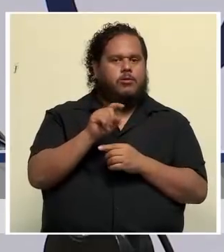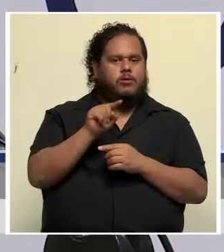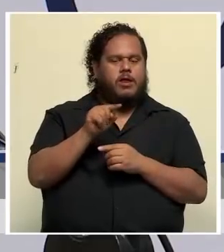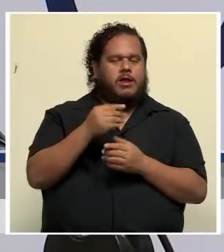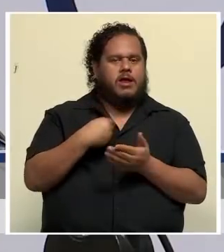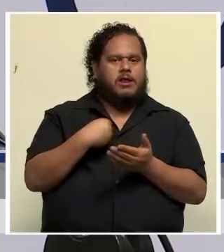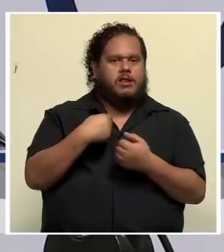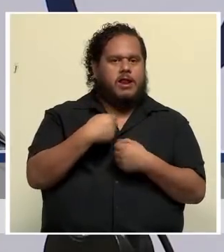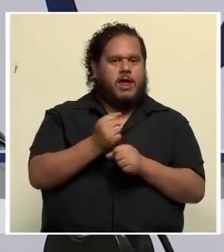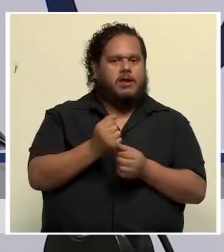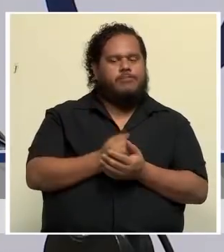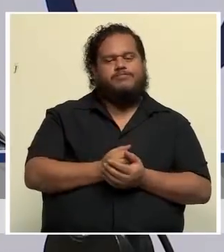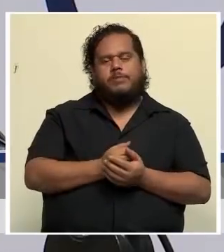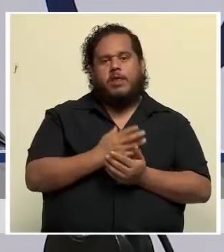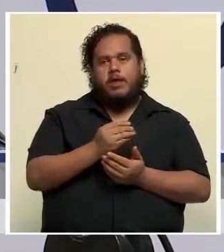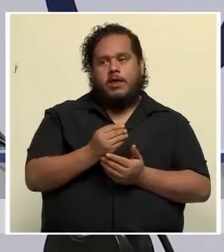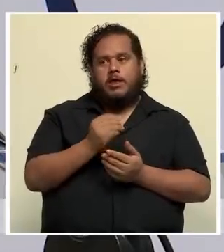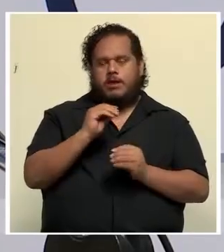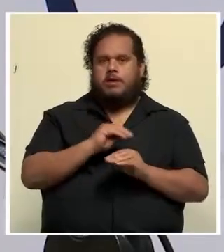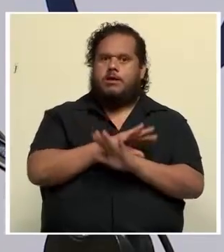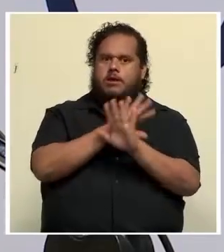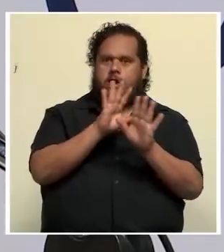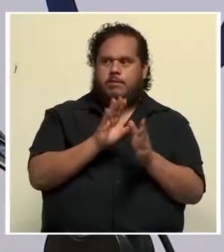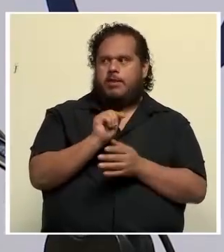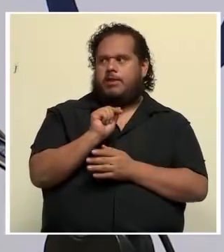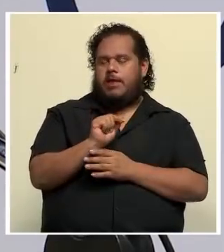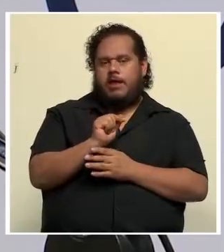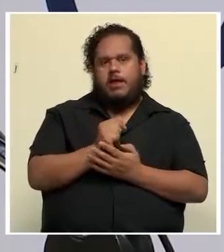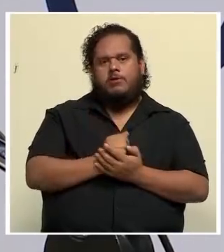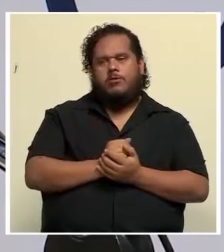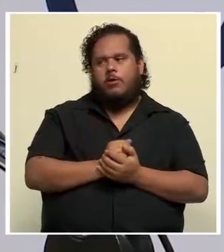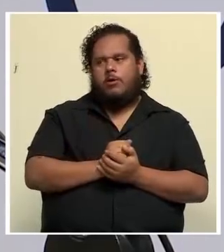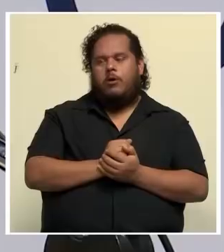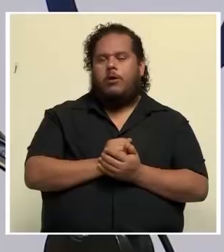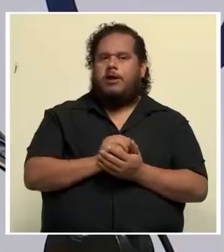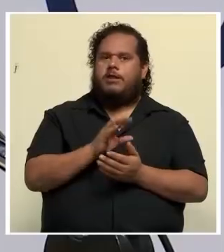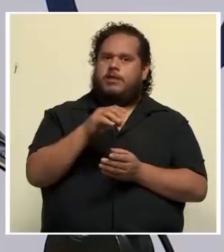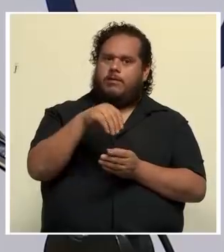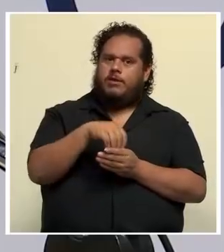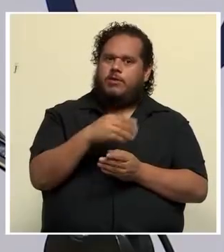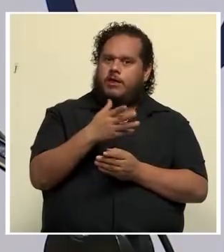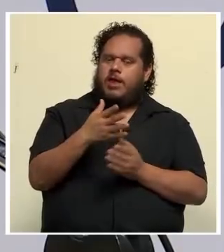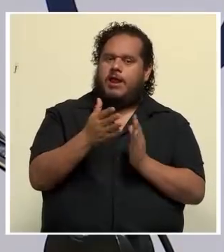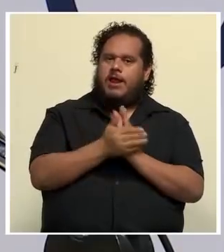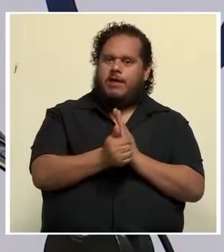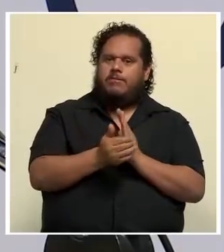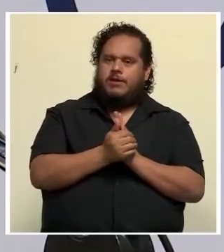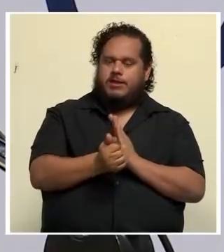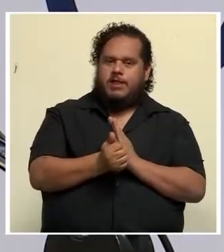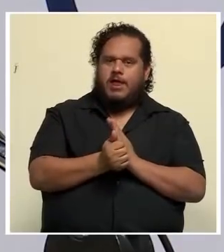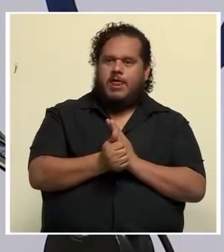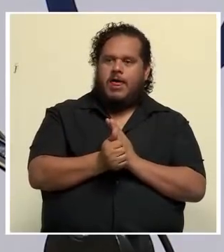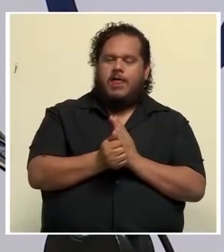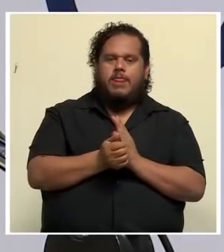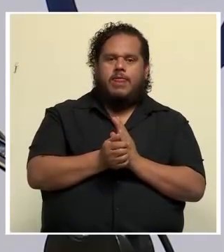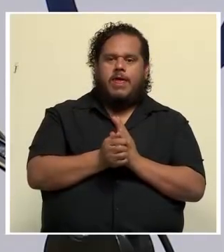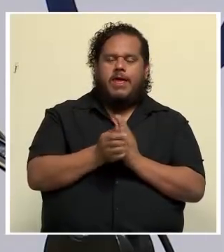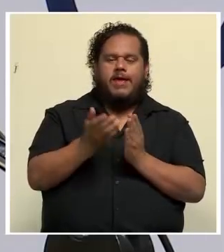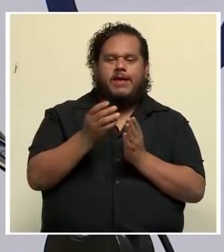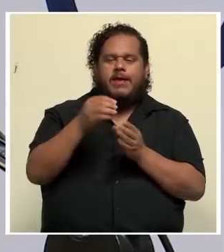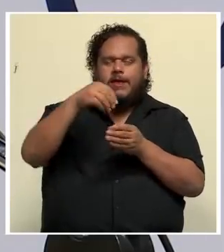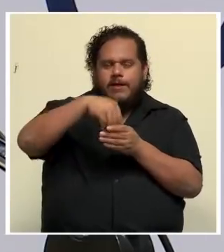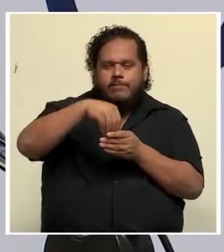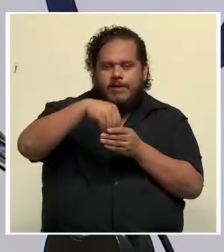se le formule. Y evidentemente en ello va, por supuesto, la habilidad de escabullir